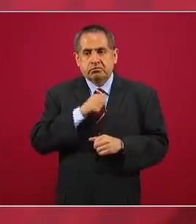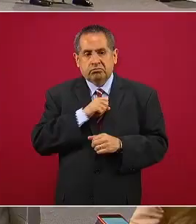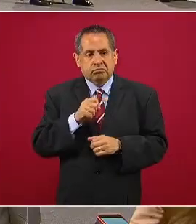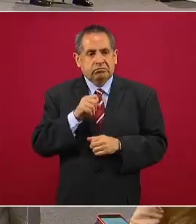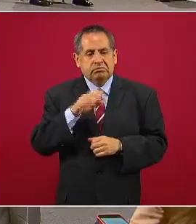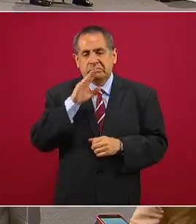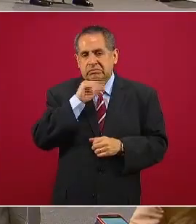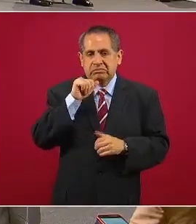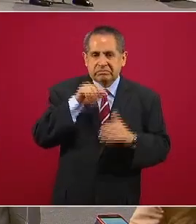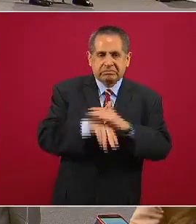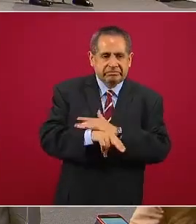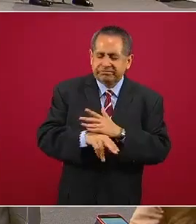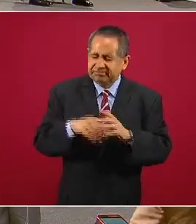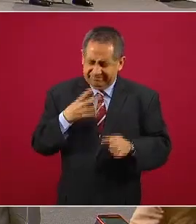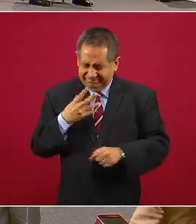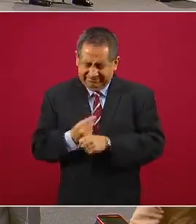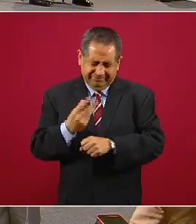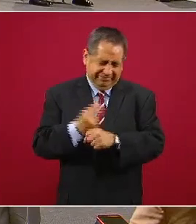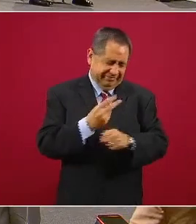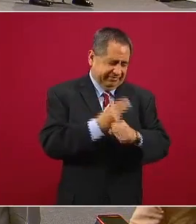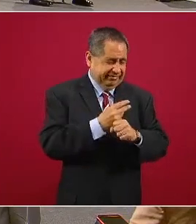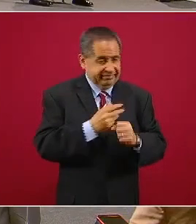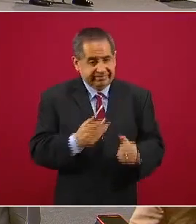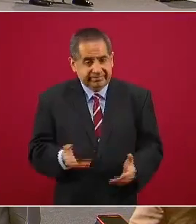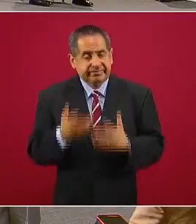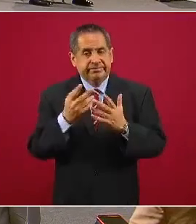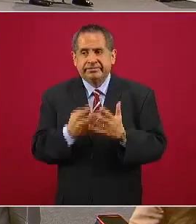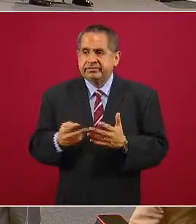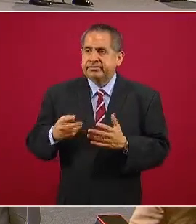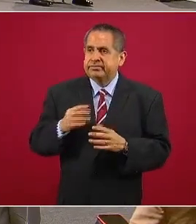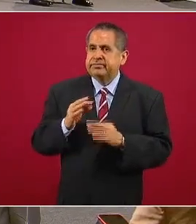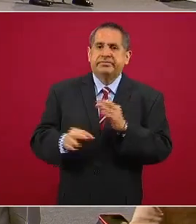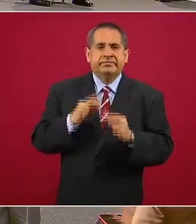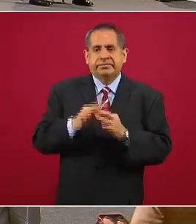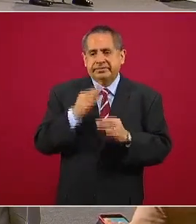estaba en el suelo,